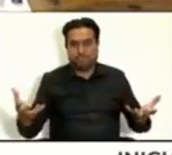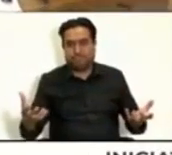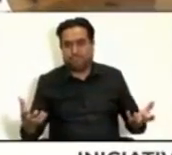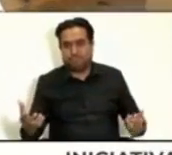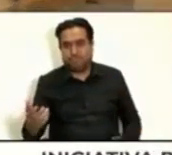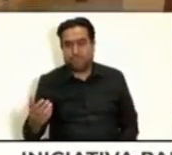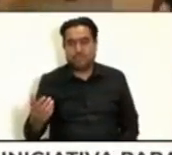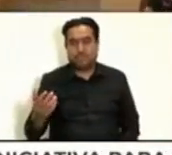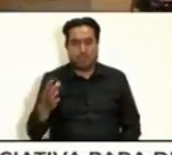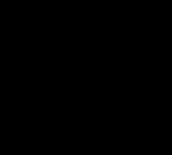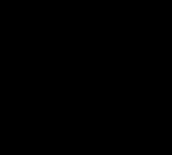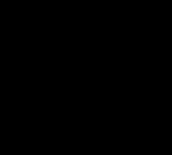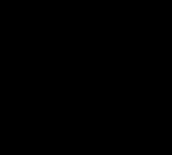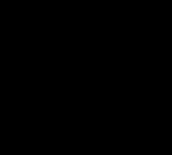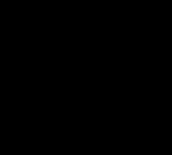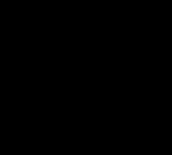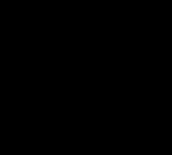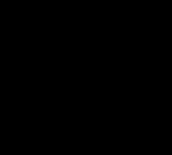muchas gracias diputados